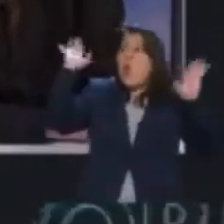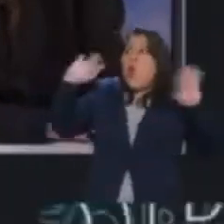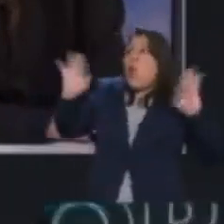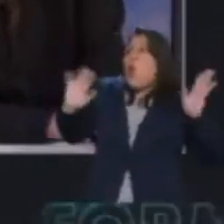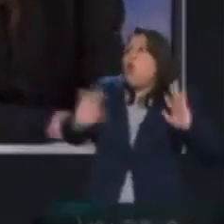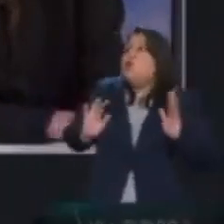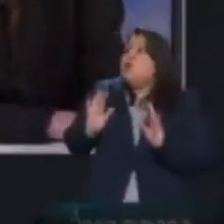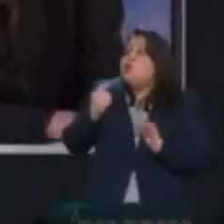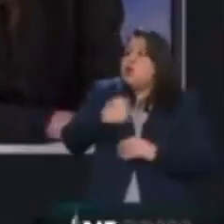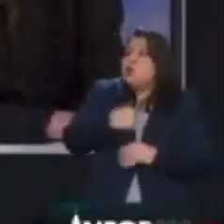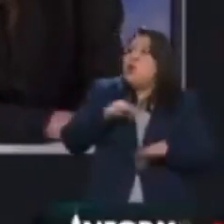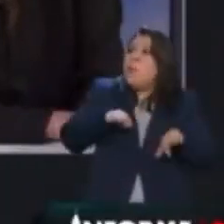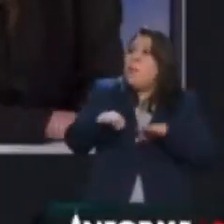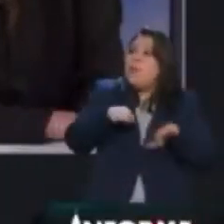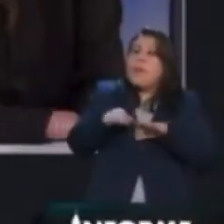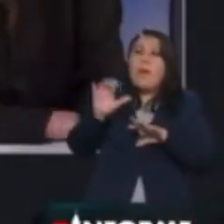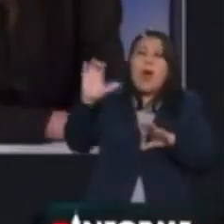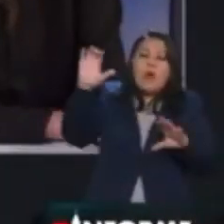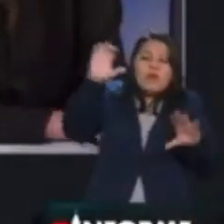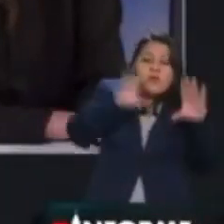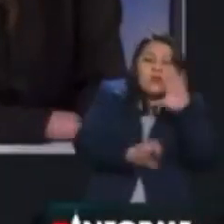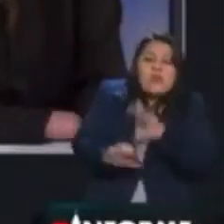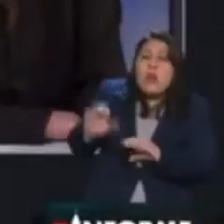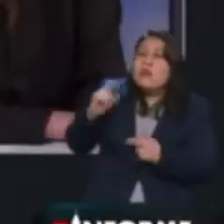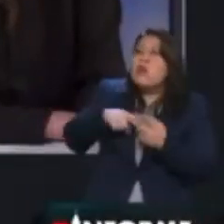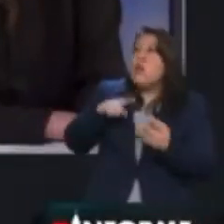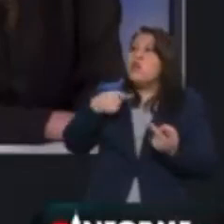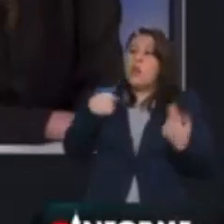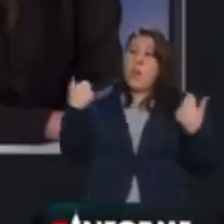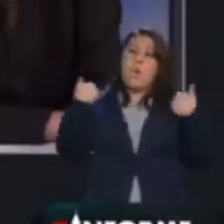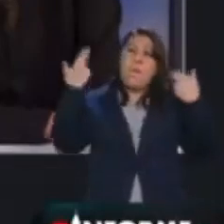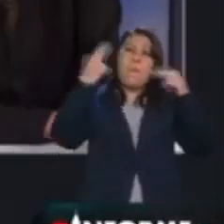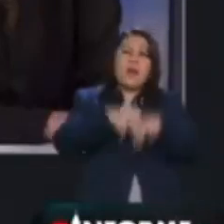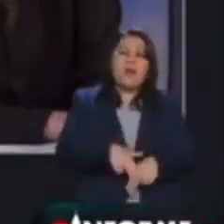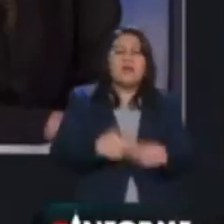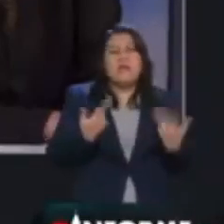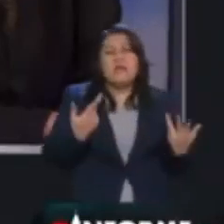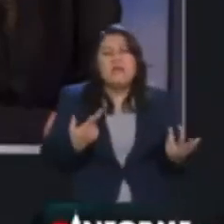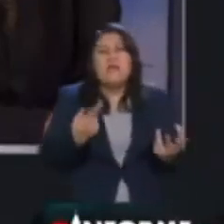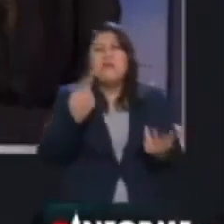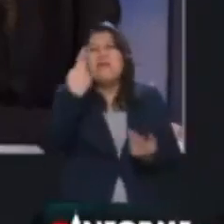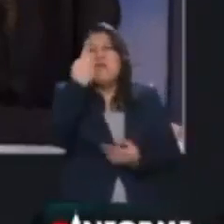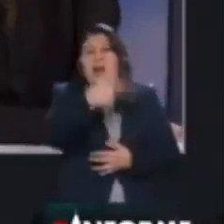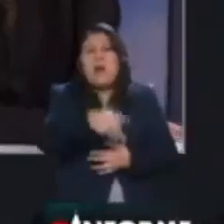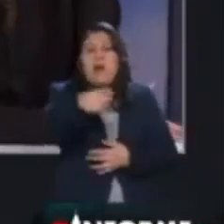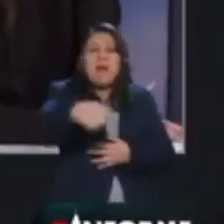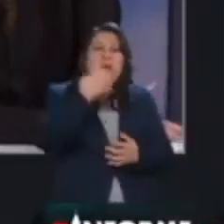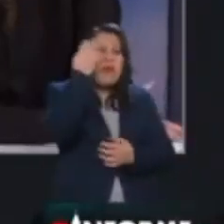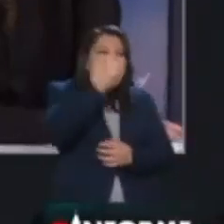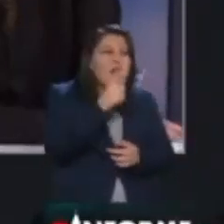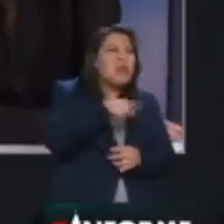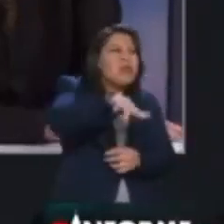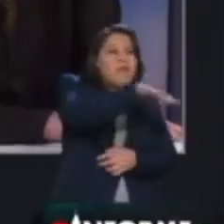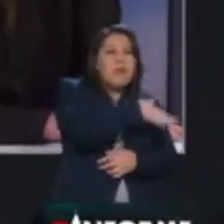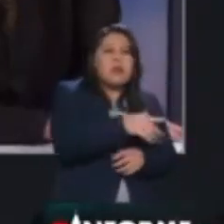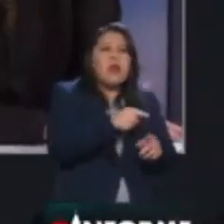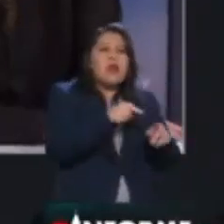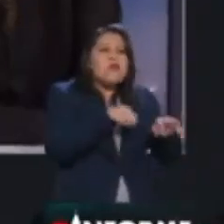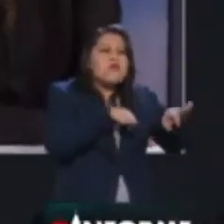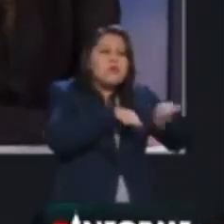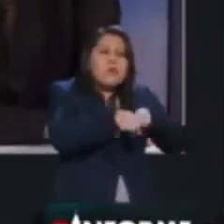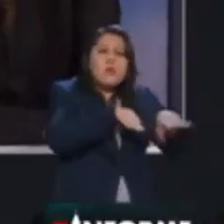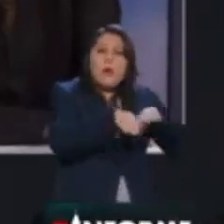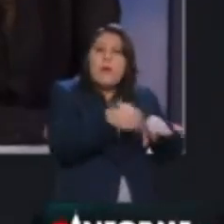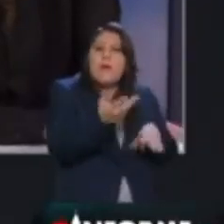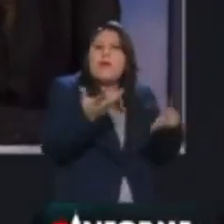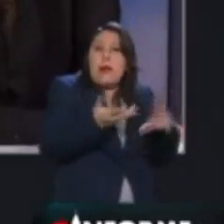académico. Y que incluso está también esa discusión, ¿no? O sea, si los académicos, por ejemplo, de los centros públicos de investigación son servidores públicos o no son servidores públicos. O sea, claro,